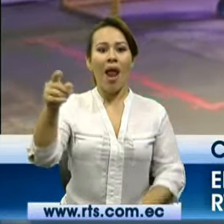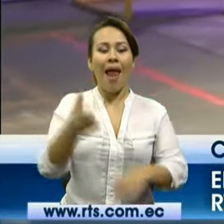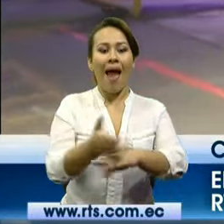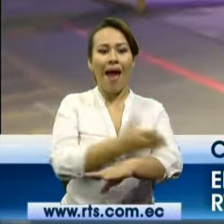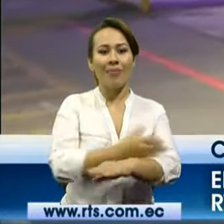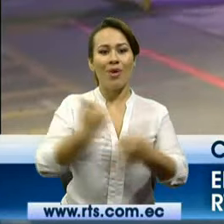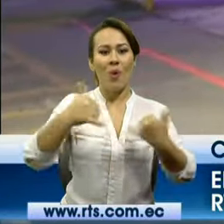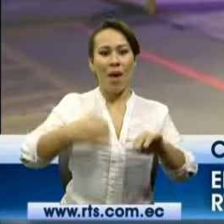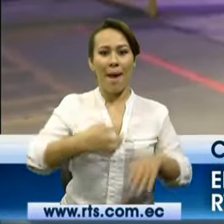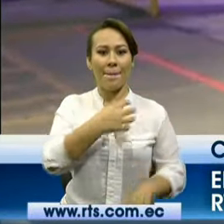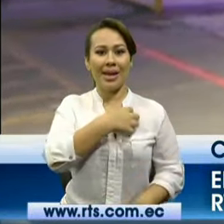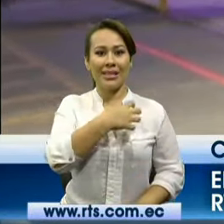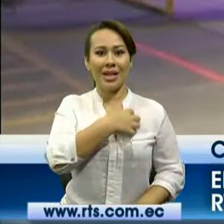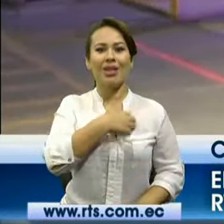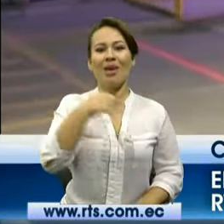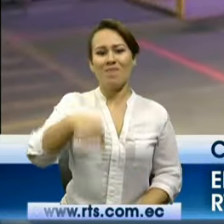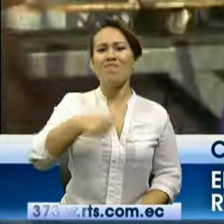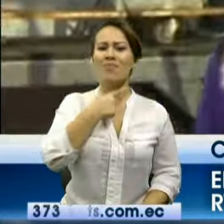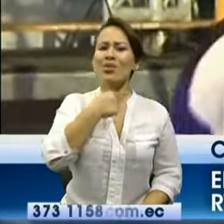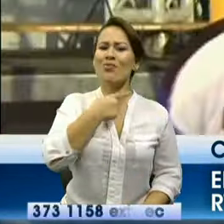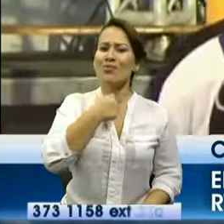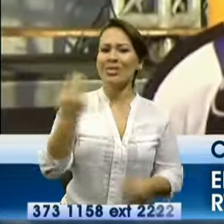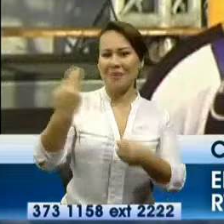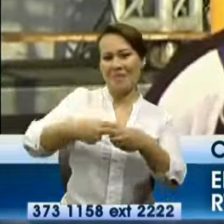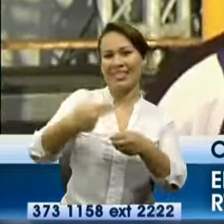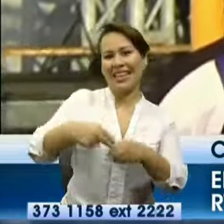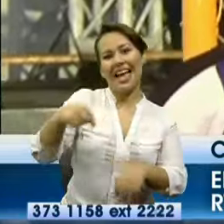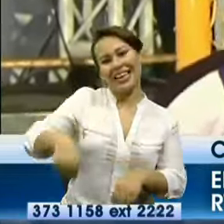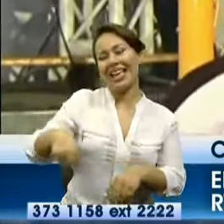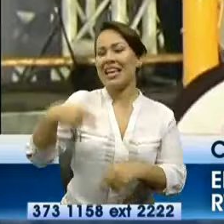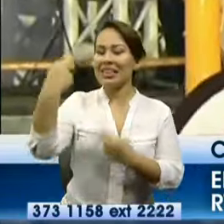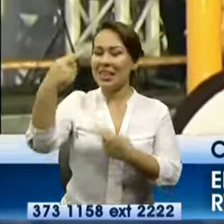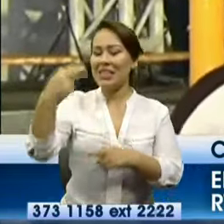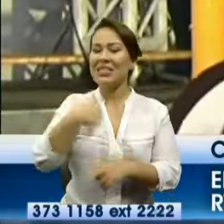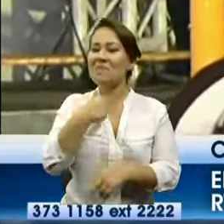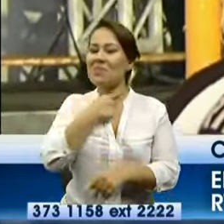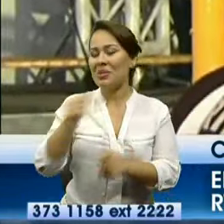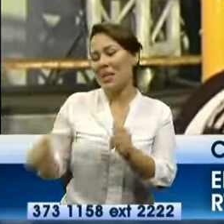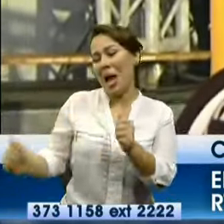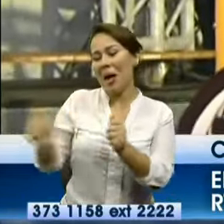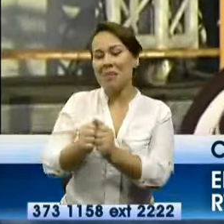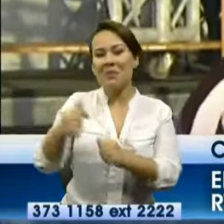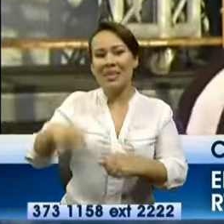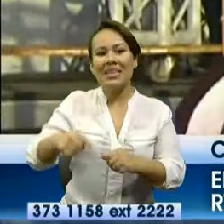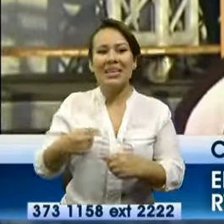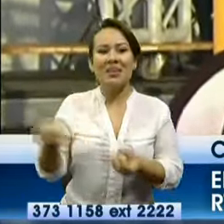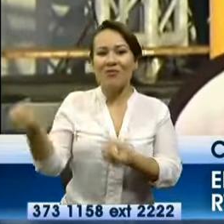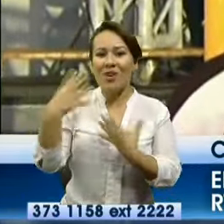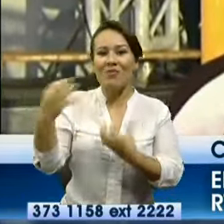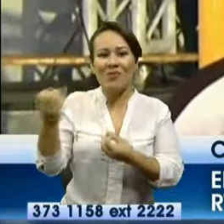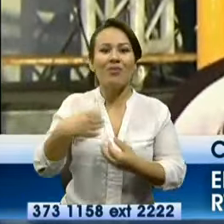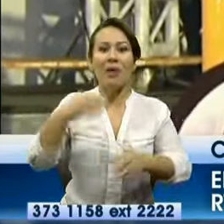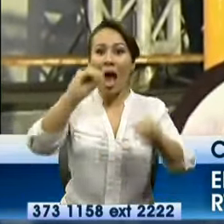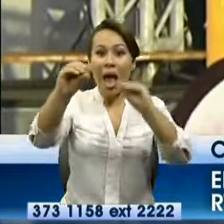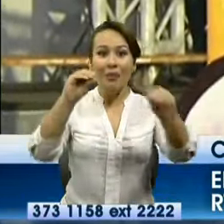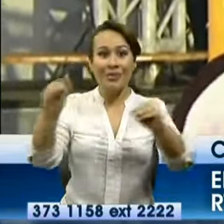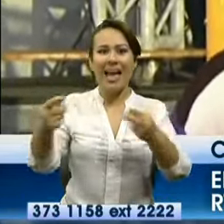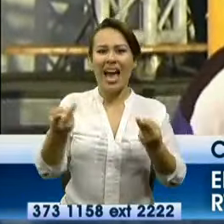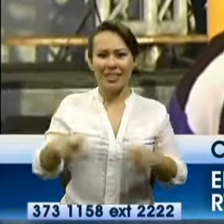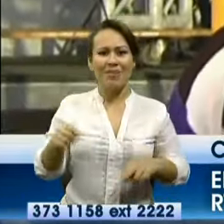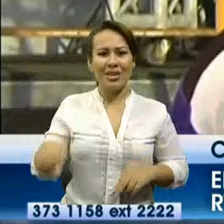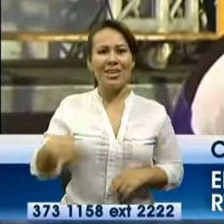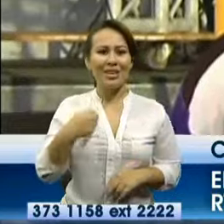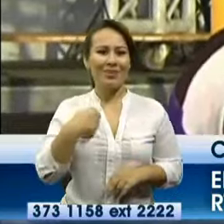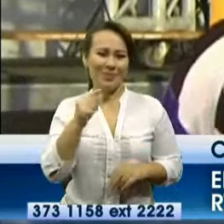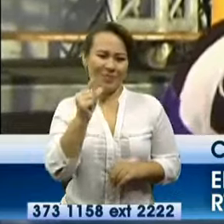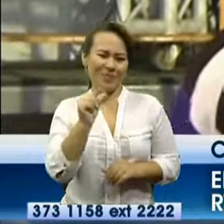Barcelona. Bonito igual compartir, un poco obviamente ustedes son de la noticia, siempre con la seriedad de dar la información a todo el país, pero nosotros obviamente le